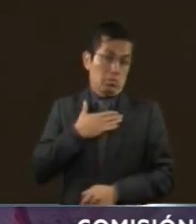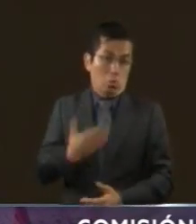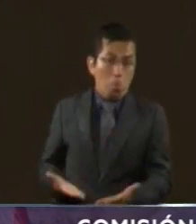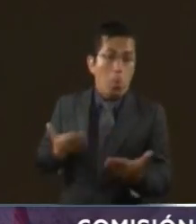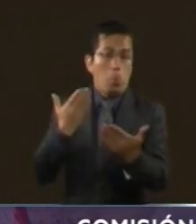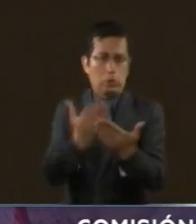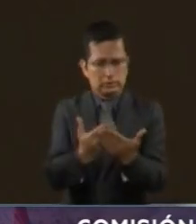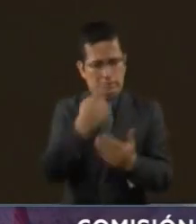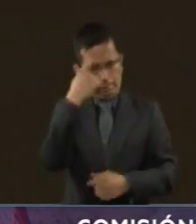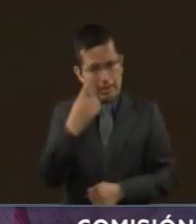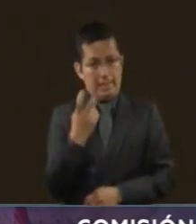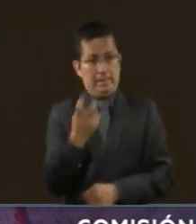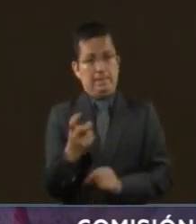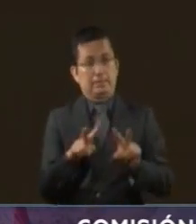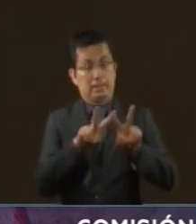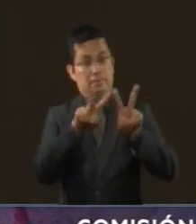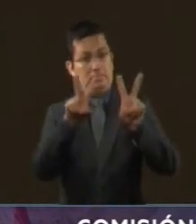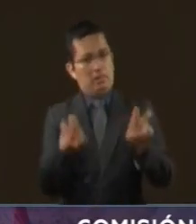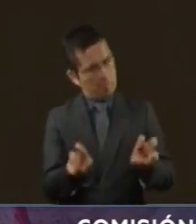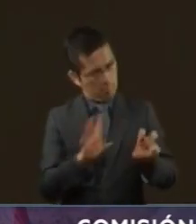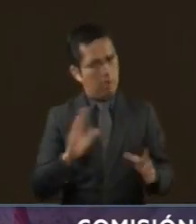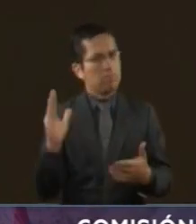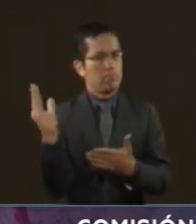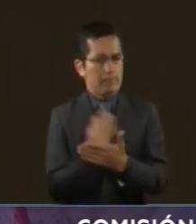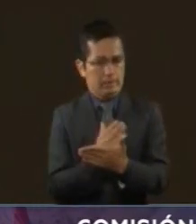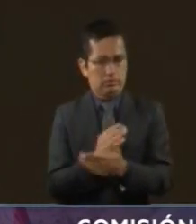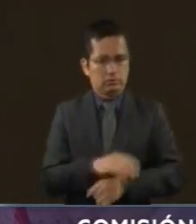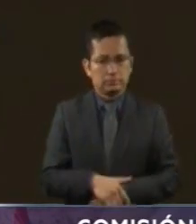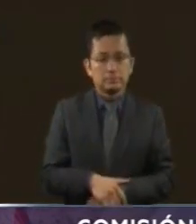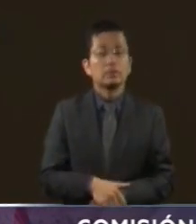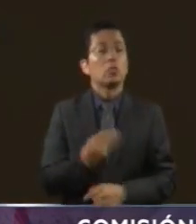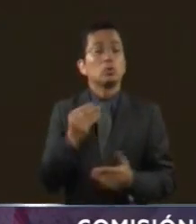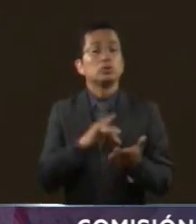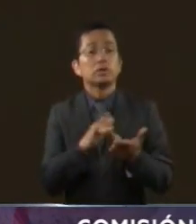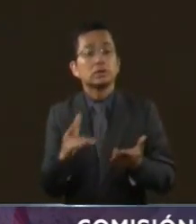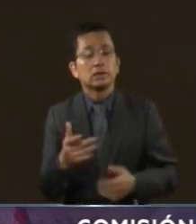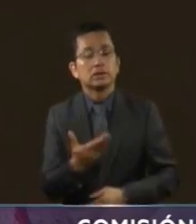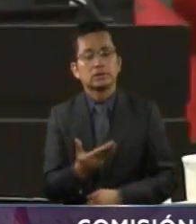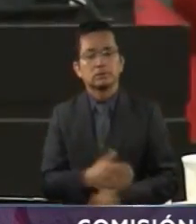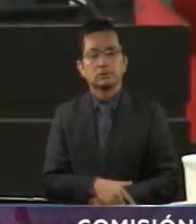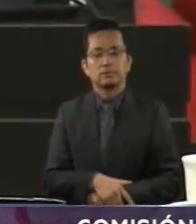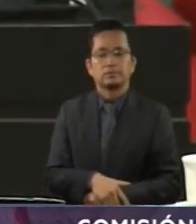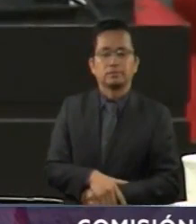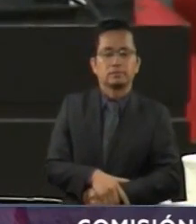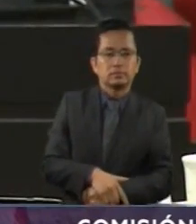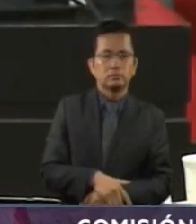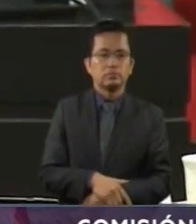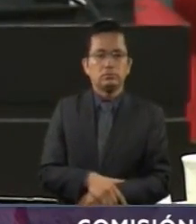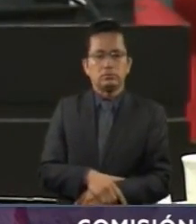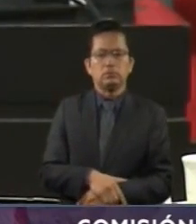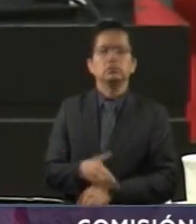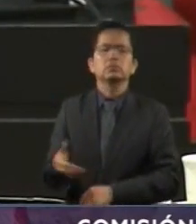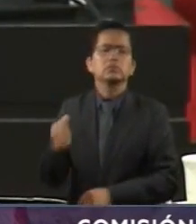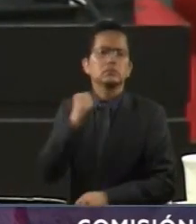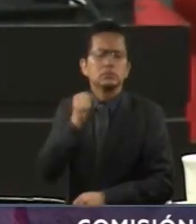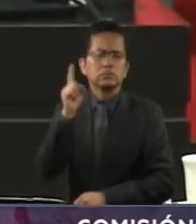posibilidad para responder a este reclamo. Muchas gracias. Gracias, senadora.